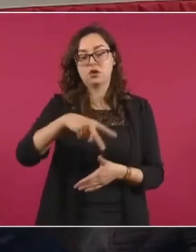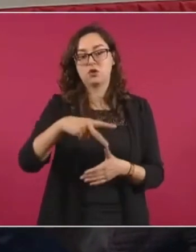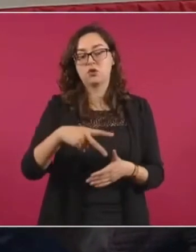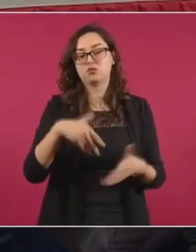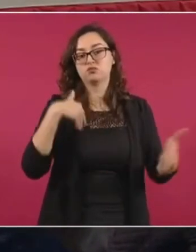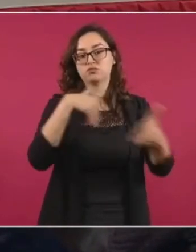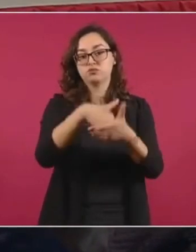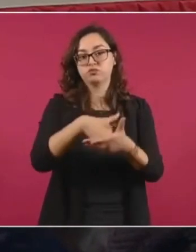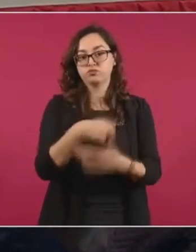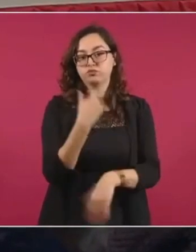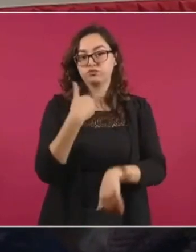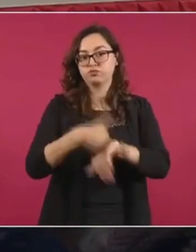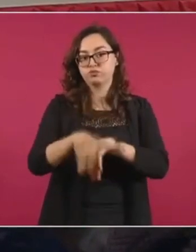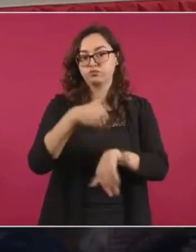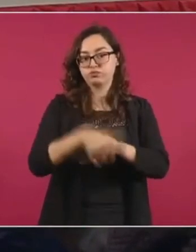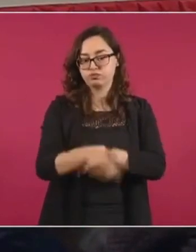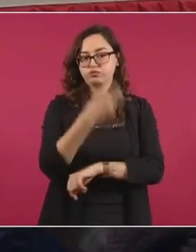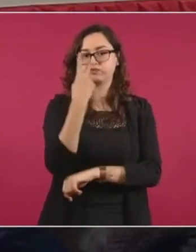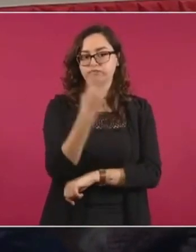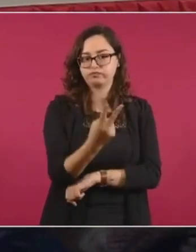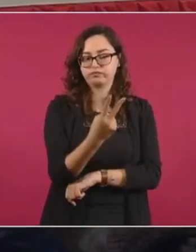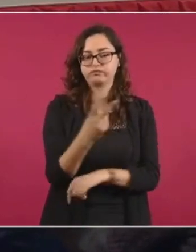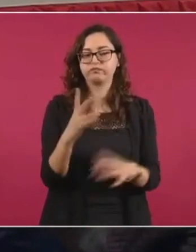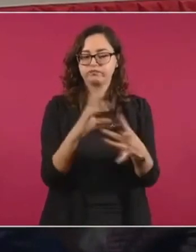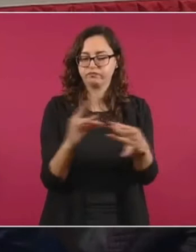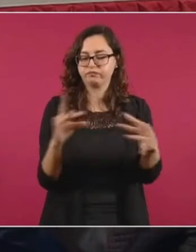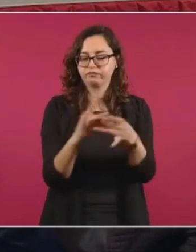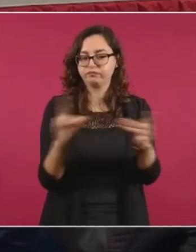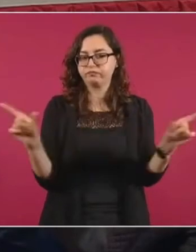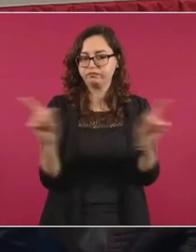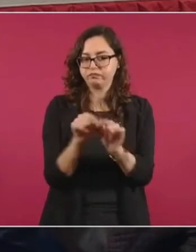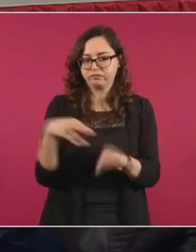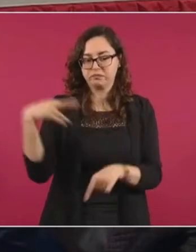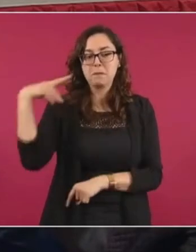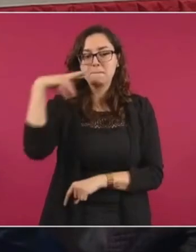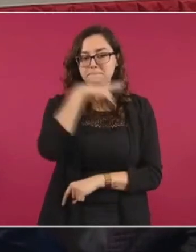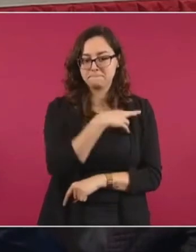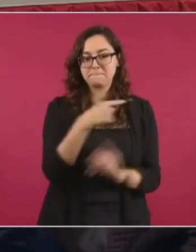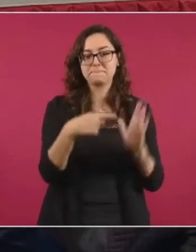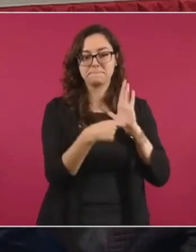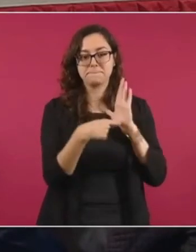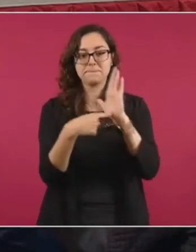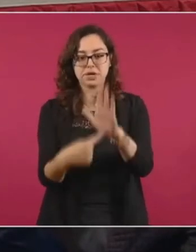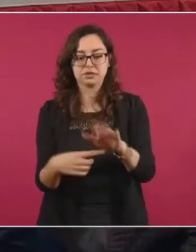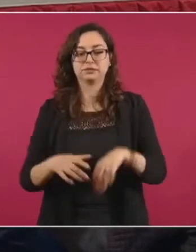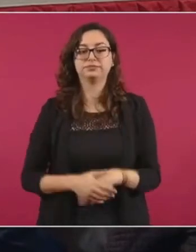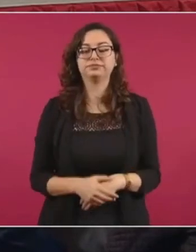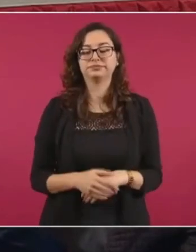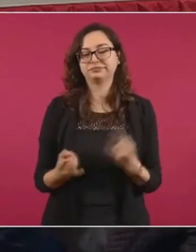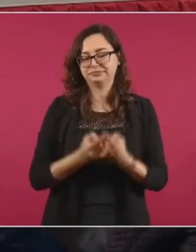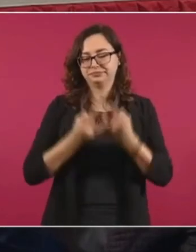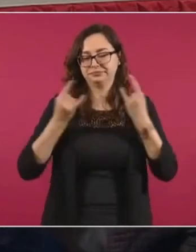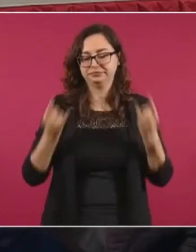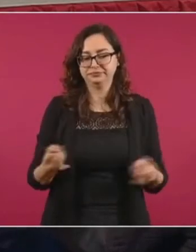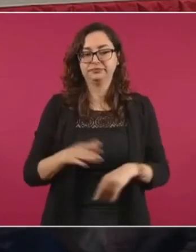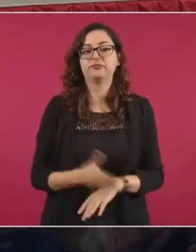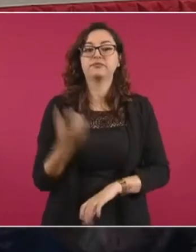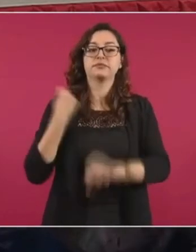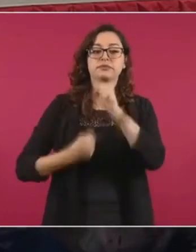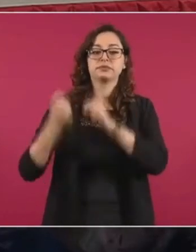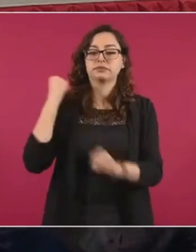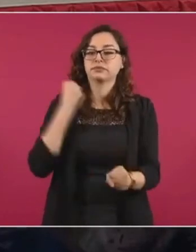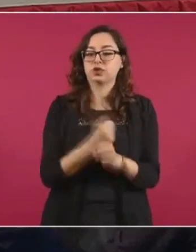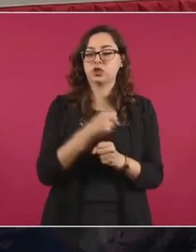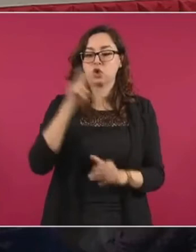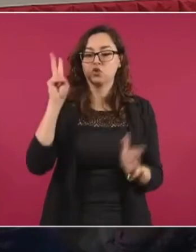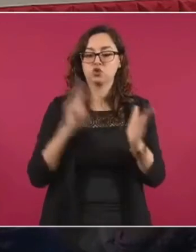hacer muy rápido una revisión de cuándo se construyó. Inició su construcción en el